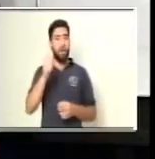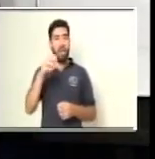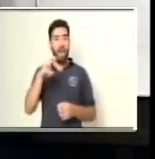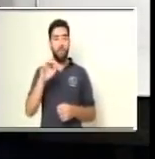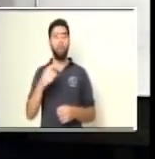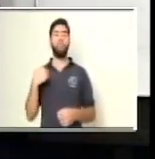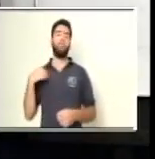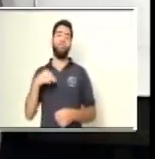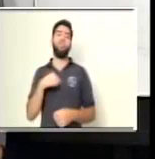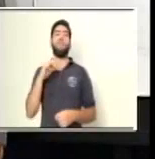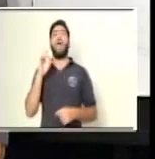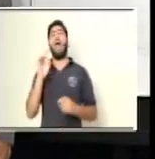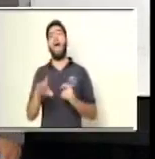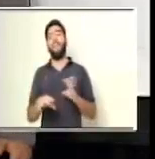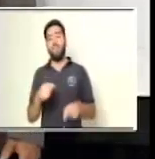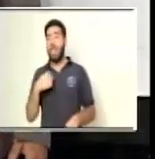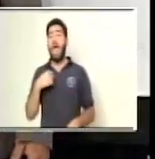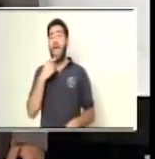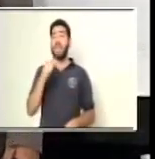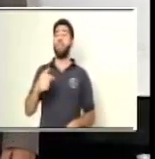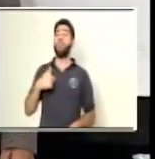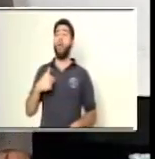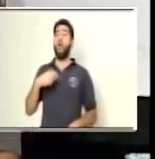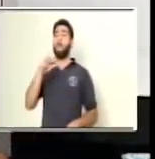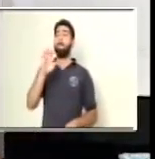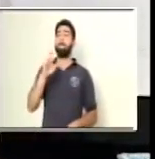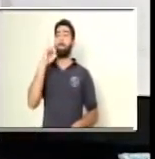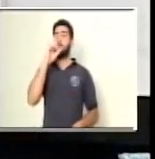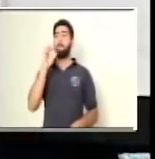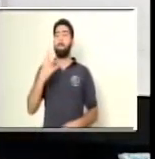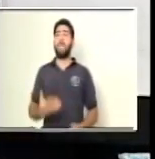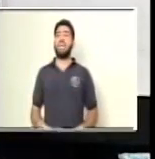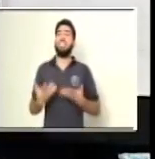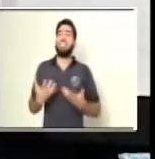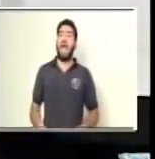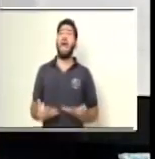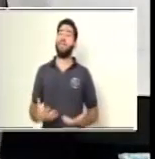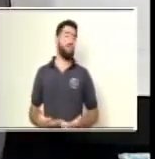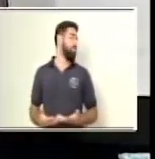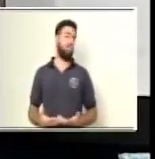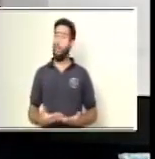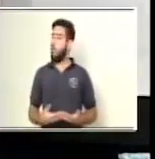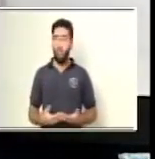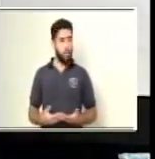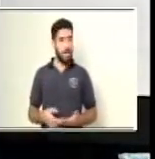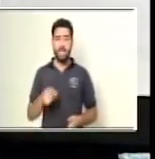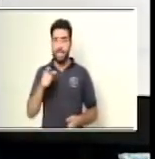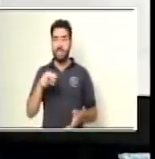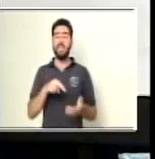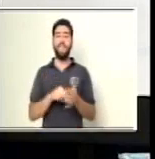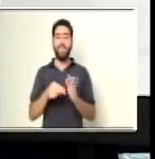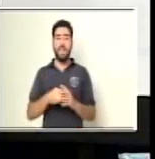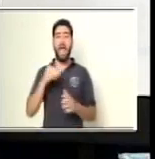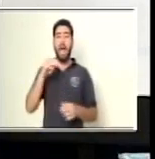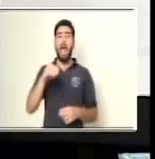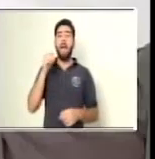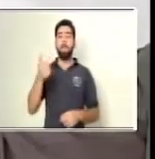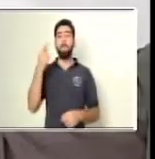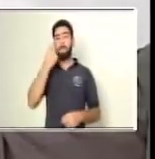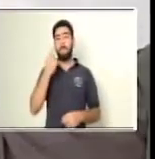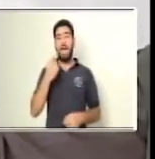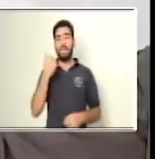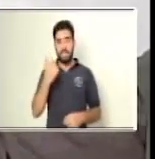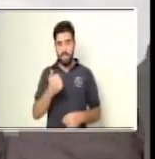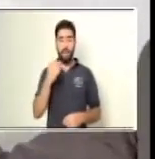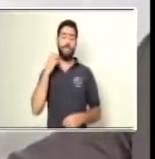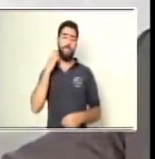Erróneamente nosotros a ese proceso le llamamos pesar. Pero vemos en la